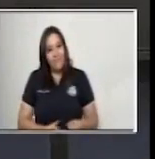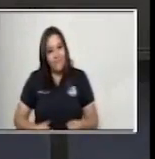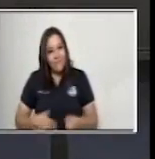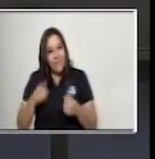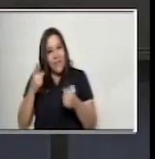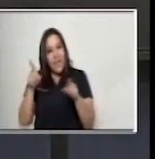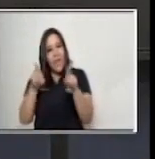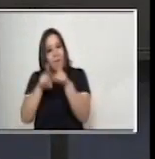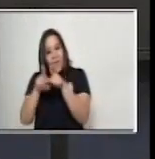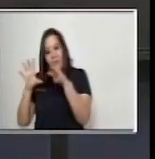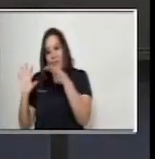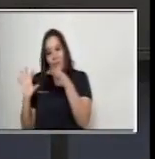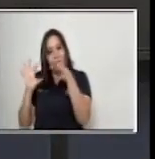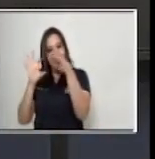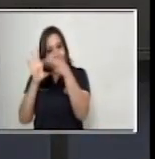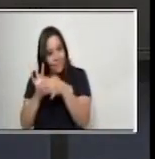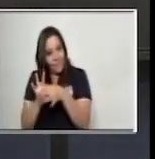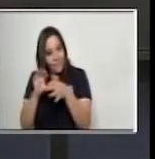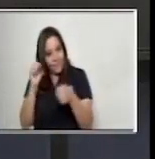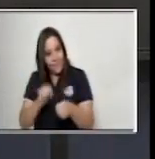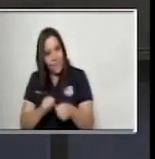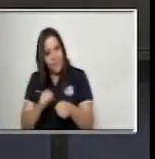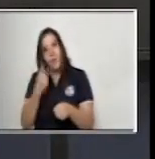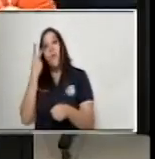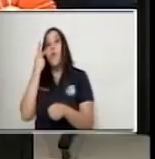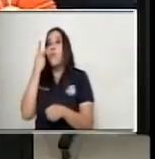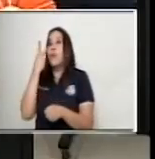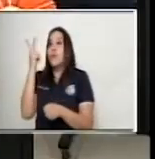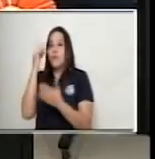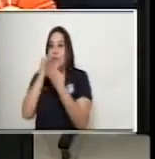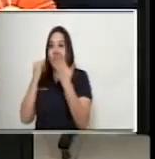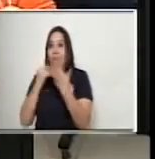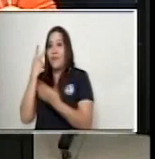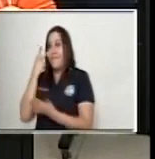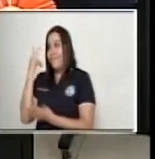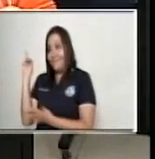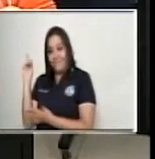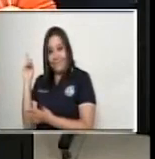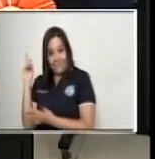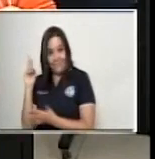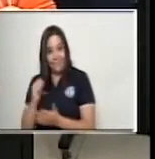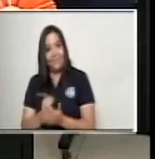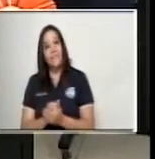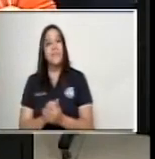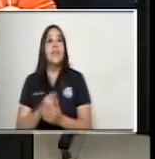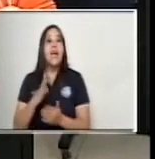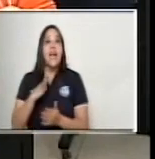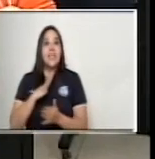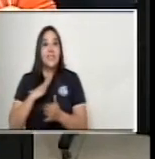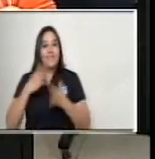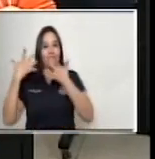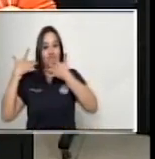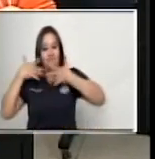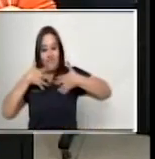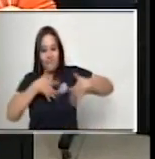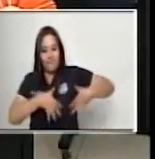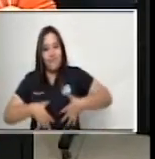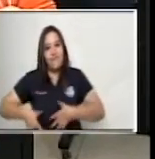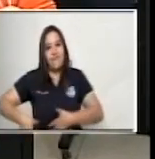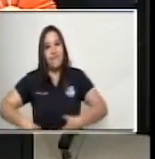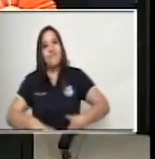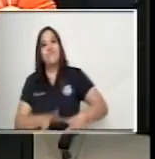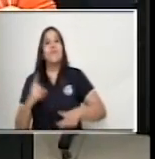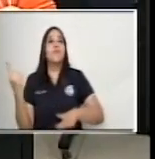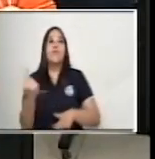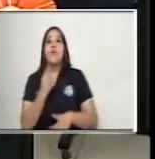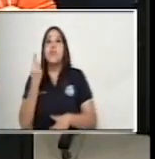ductos, como podemos observar en esta imagen, de transportar todo lo que son estos